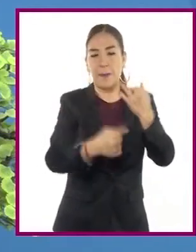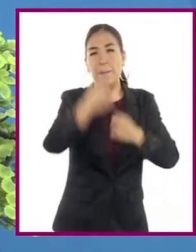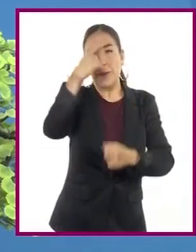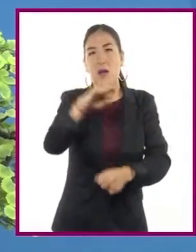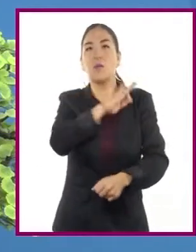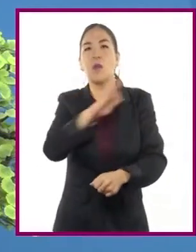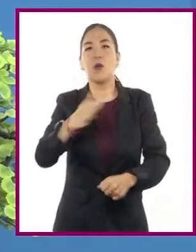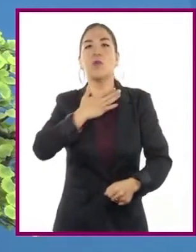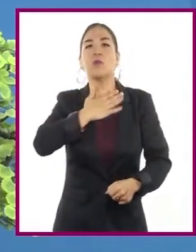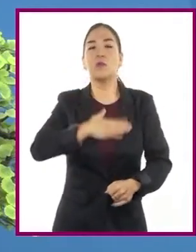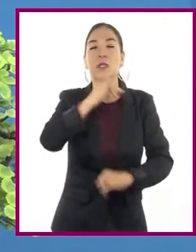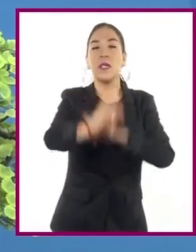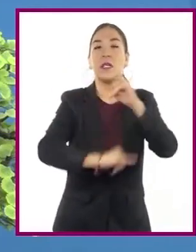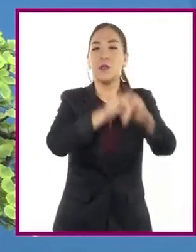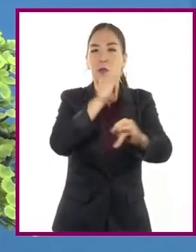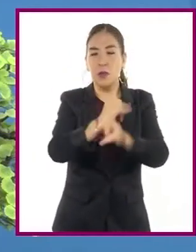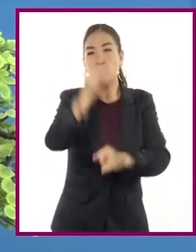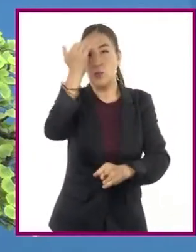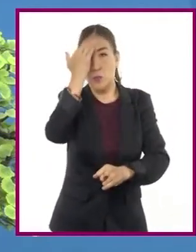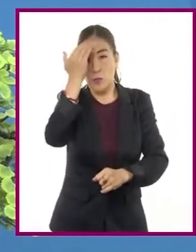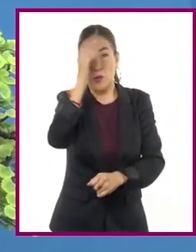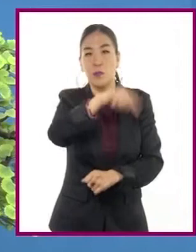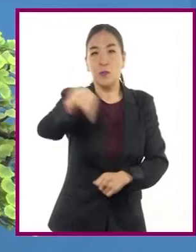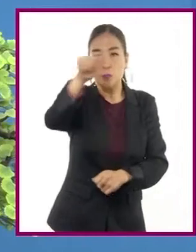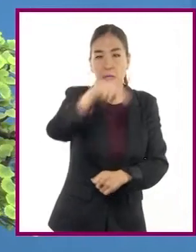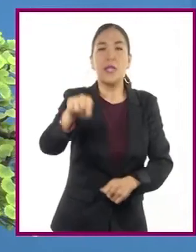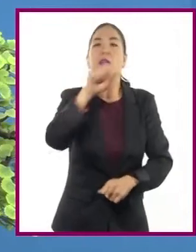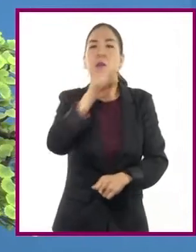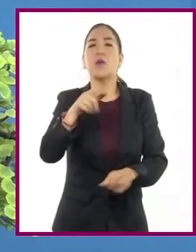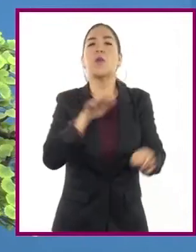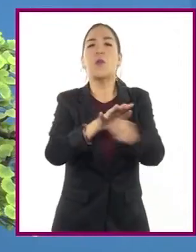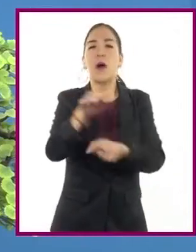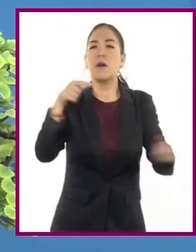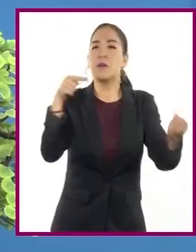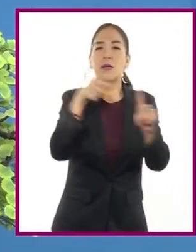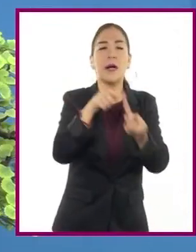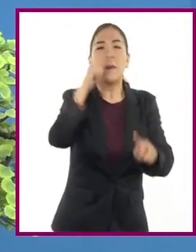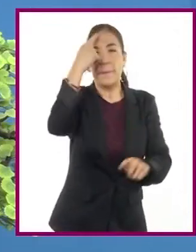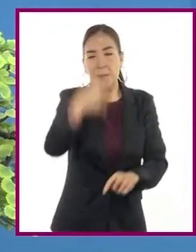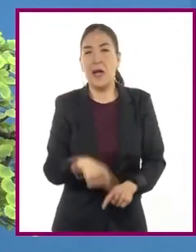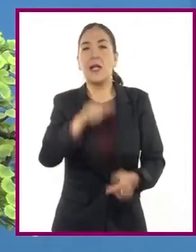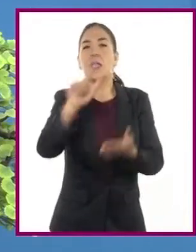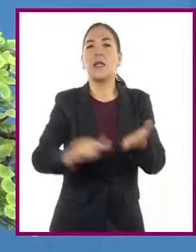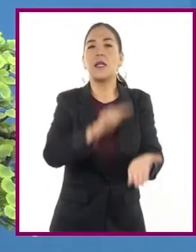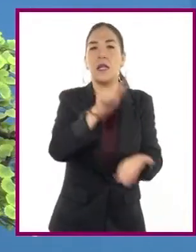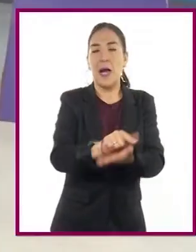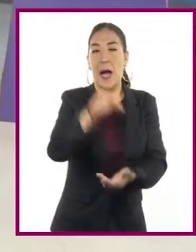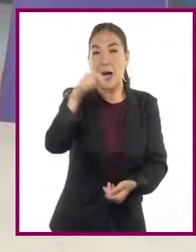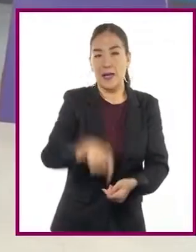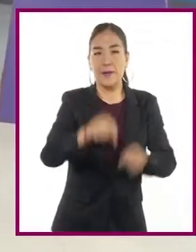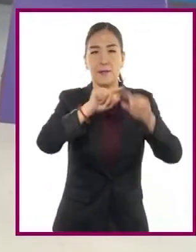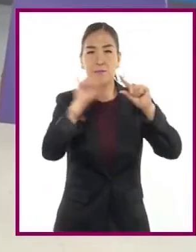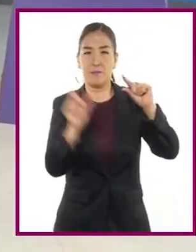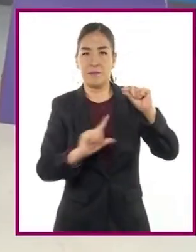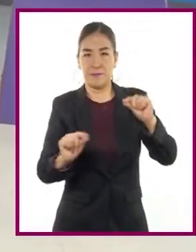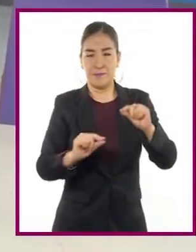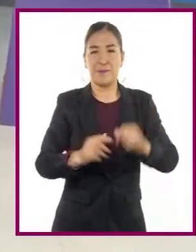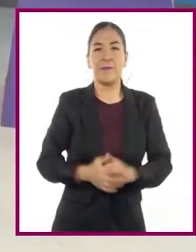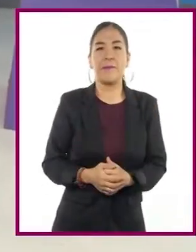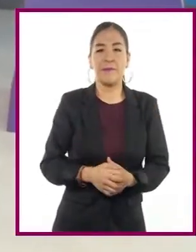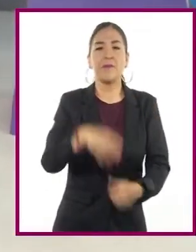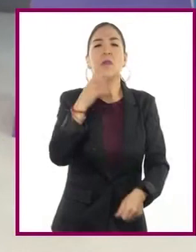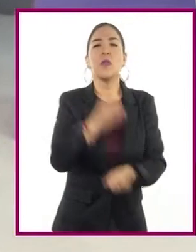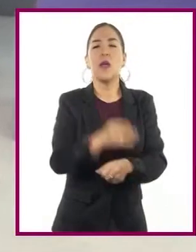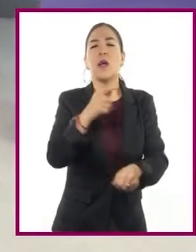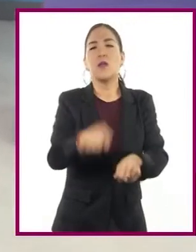justicia internacional y cuáles son los recursos para la promoción del apego a la legalidad en nuestro país. A lo largo de la